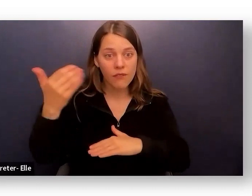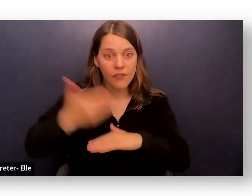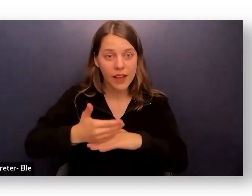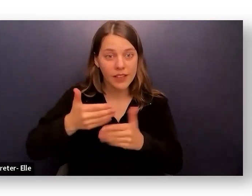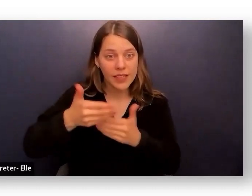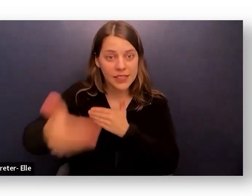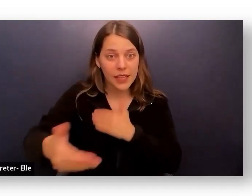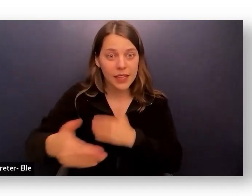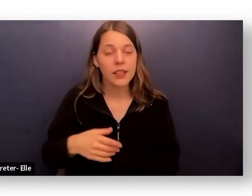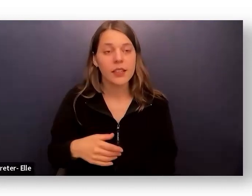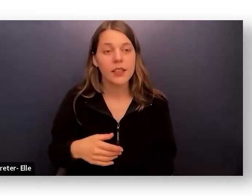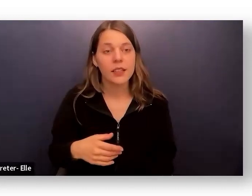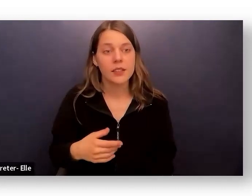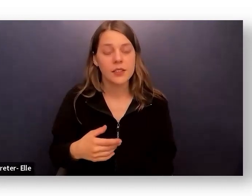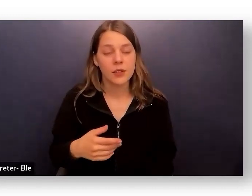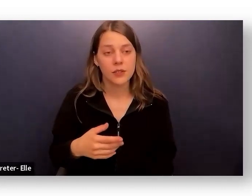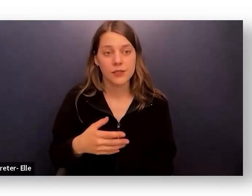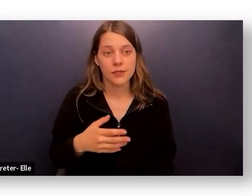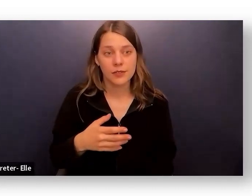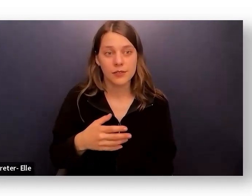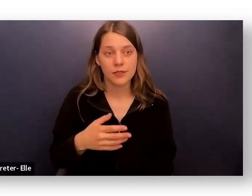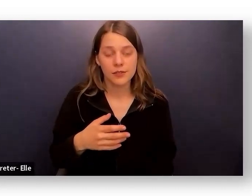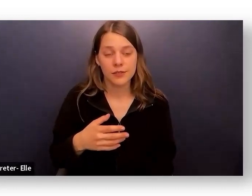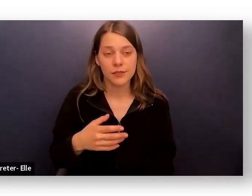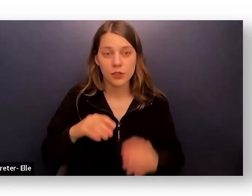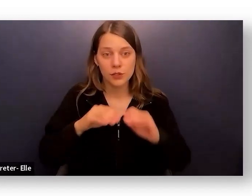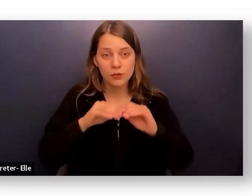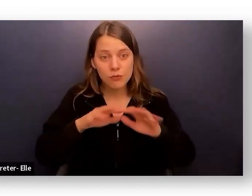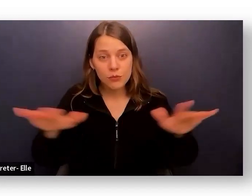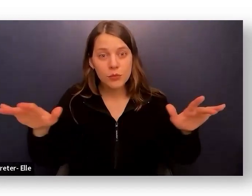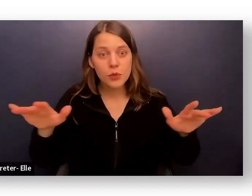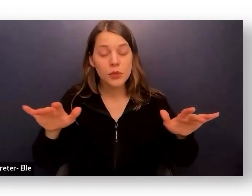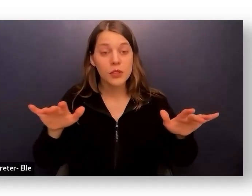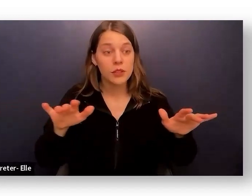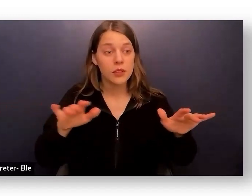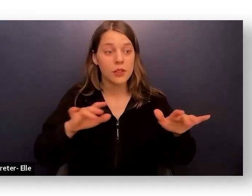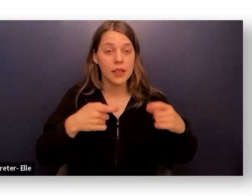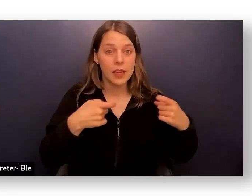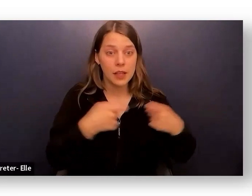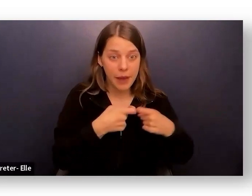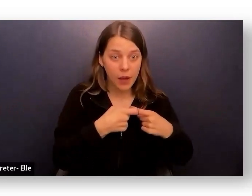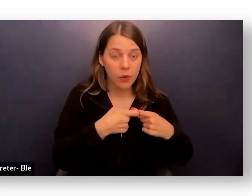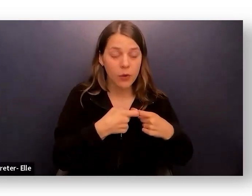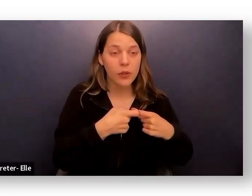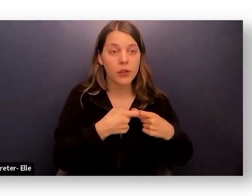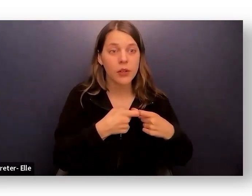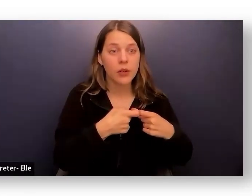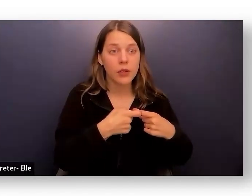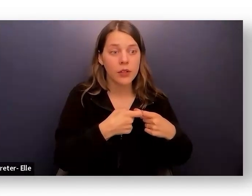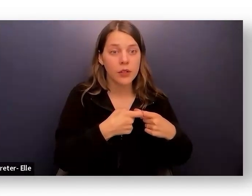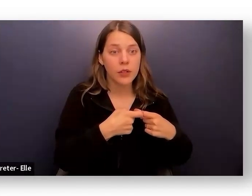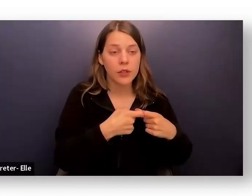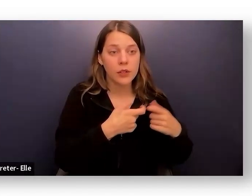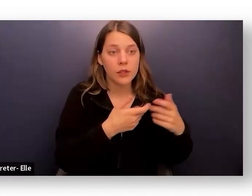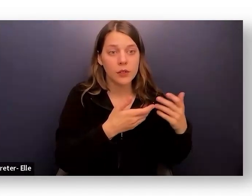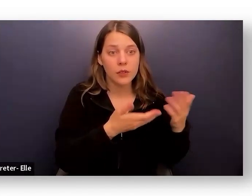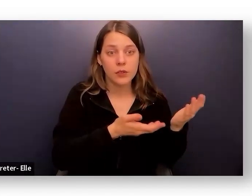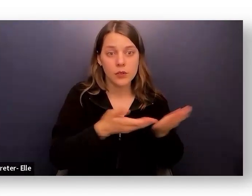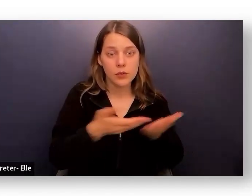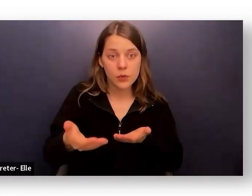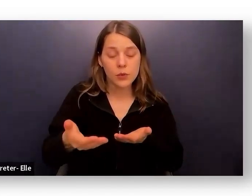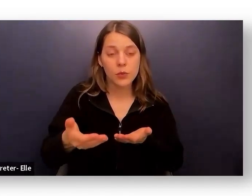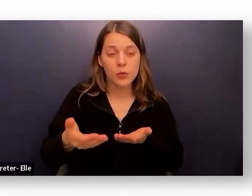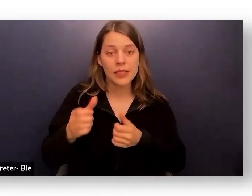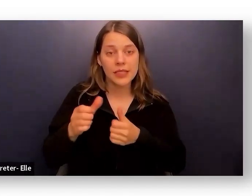días, pronosticando con 5 días de anticipación, enfocado en líneas de transmisión y distribución. Depende de la forma en que todos obtienen